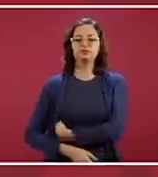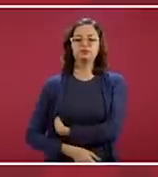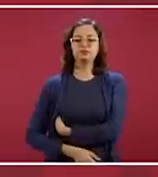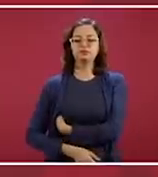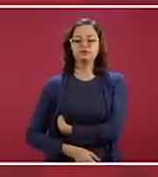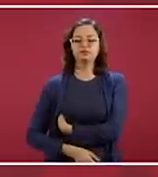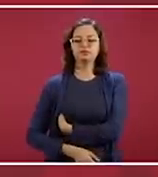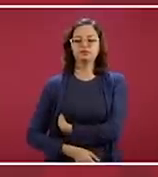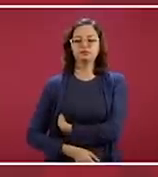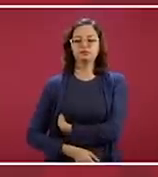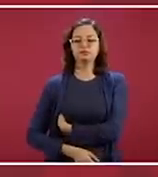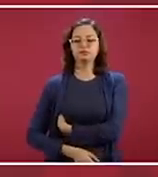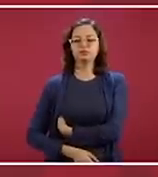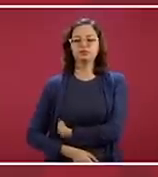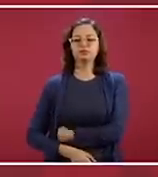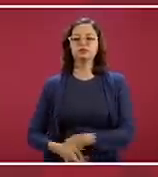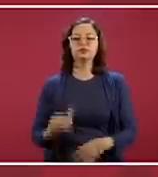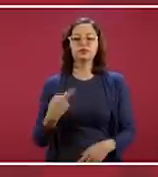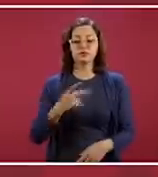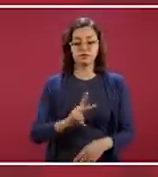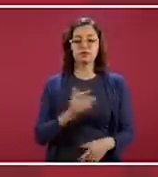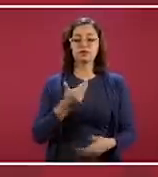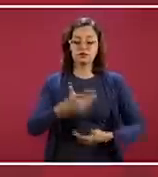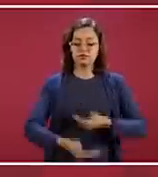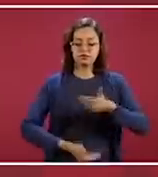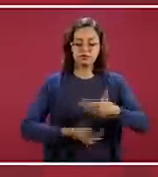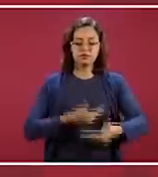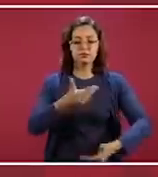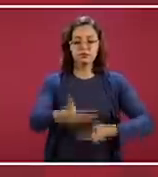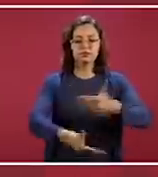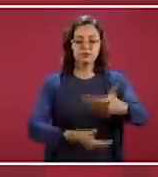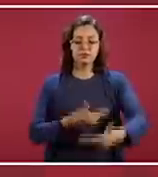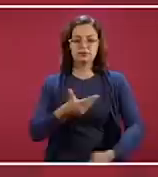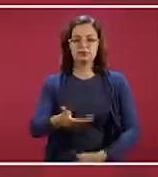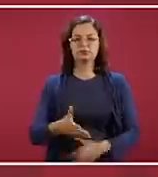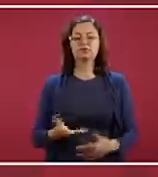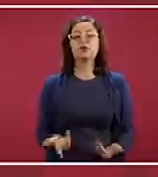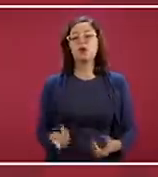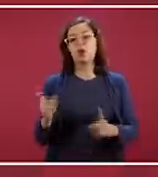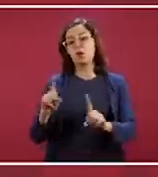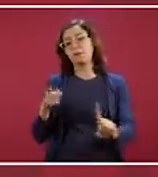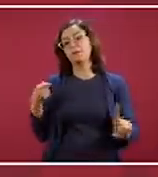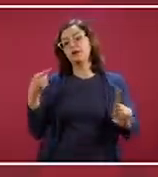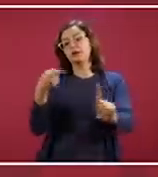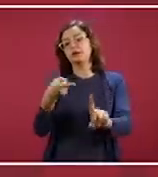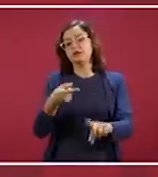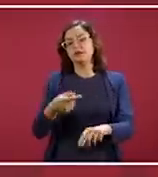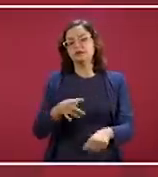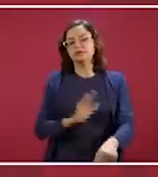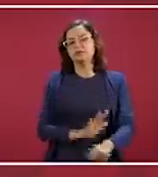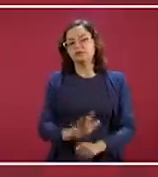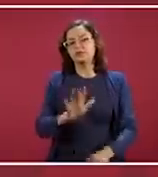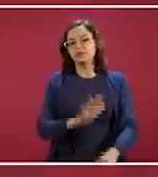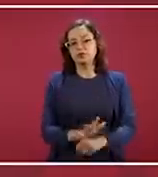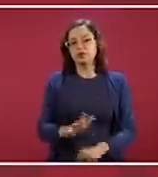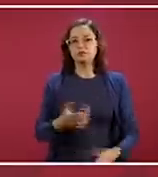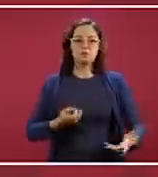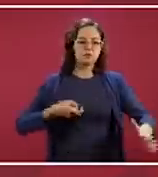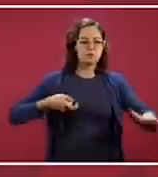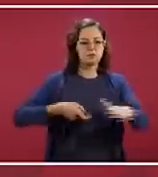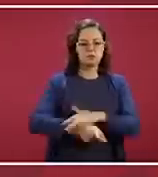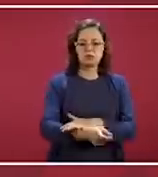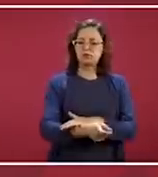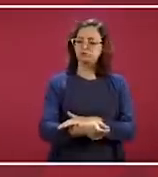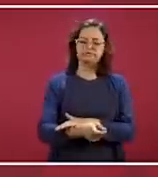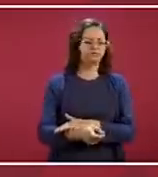Pero vamos a avanzar hacia allá, con el propósito de que no haya extorsión, de